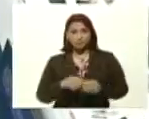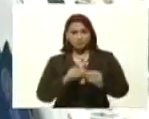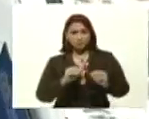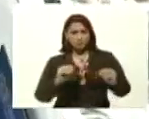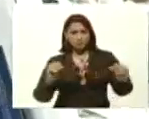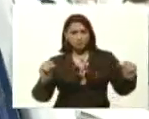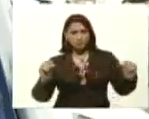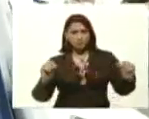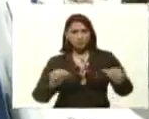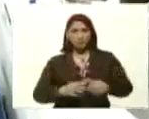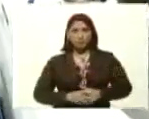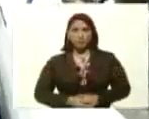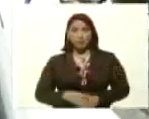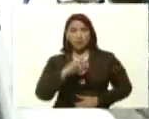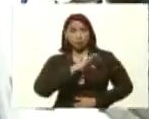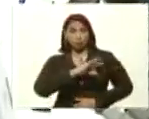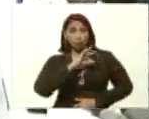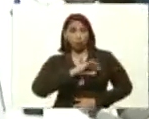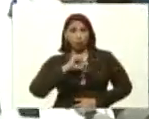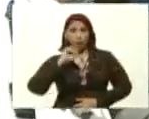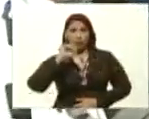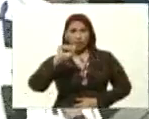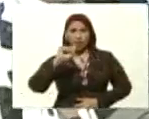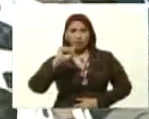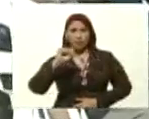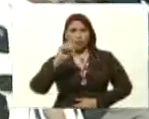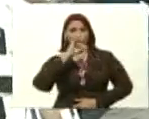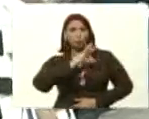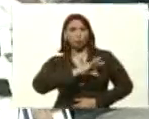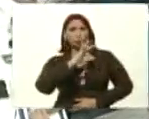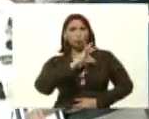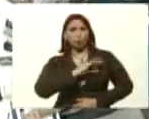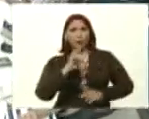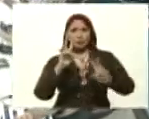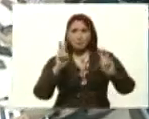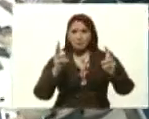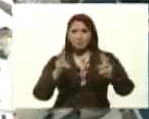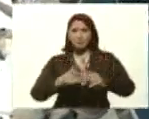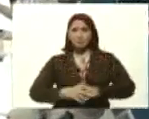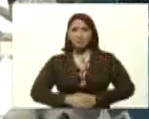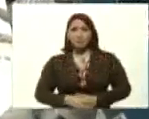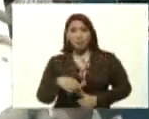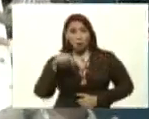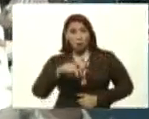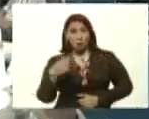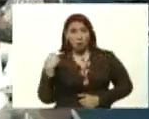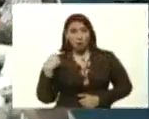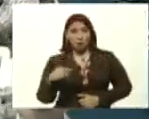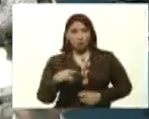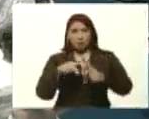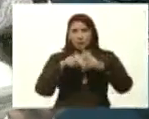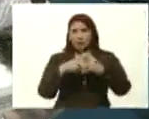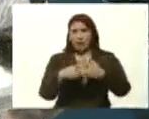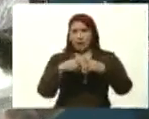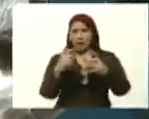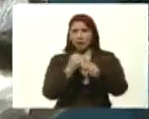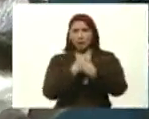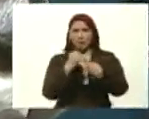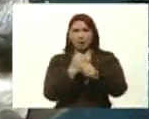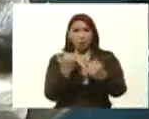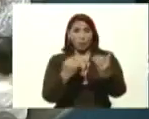territorial, del socialismo en lo social. Hoy tenemos un taller de trabajo